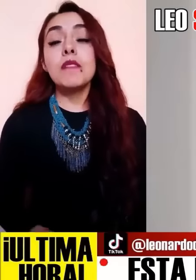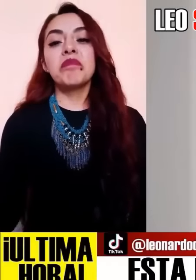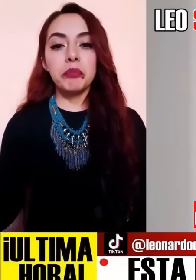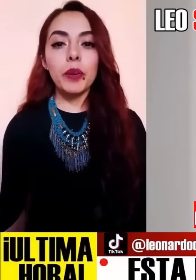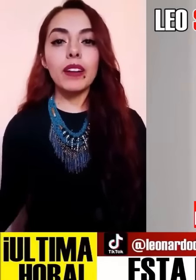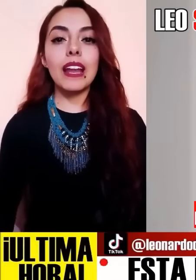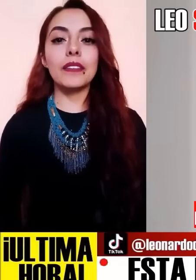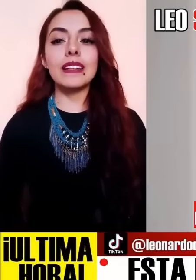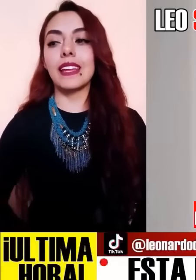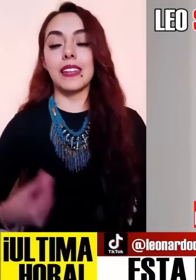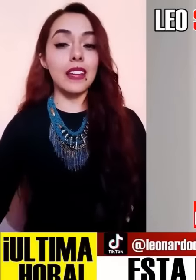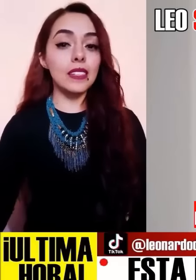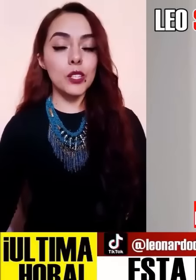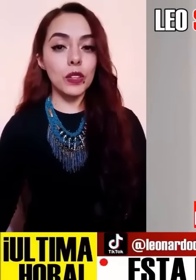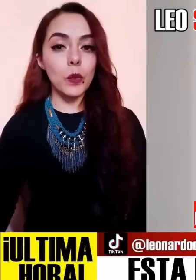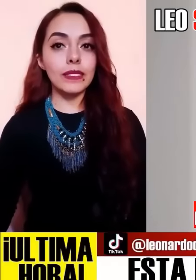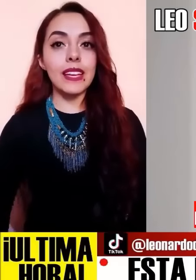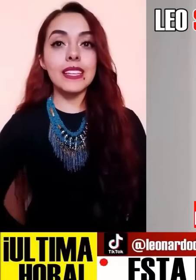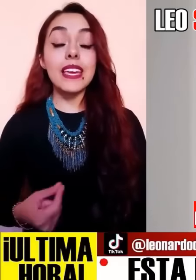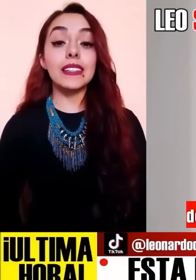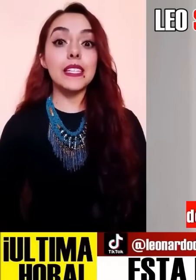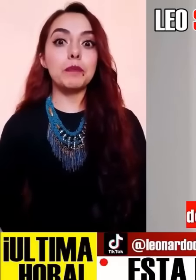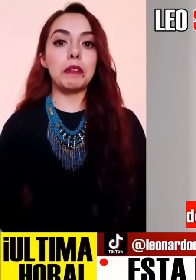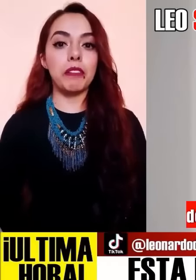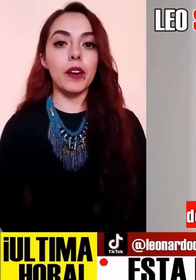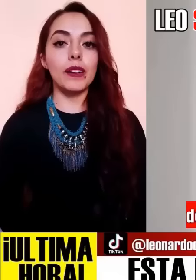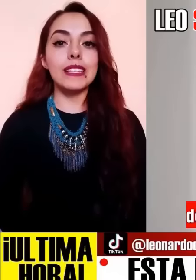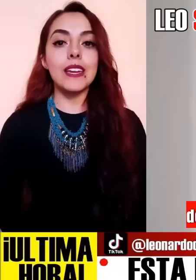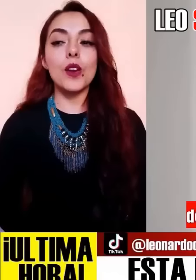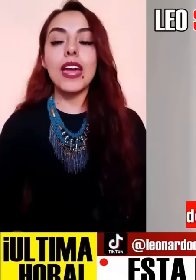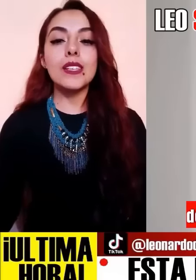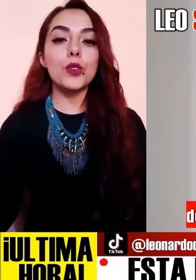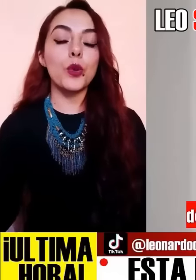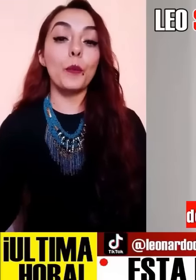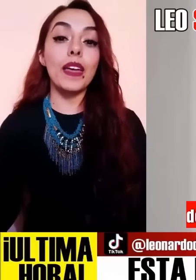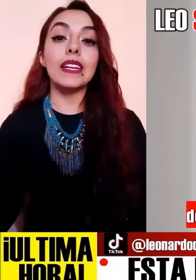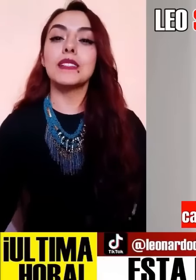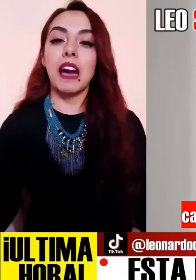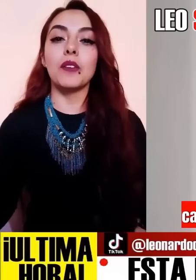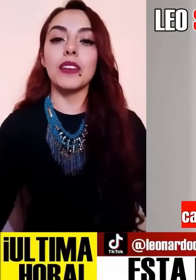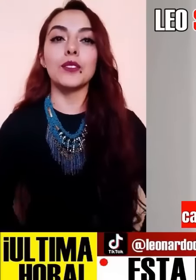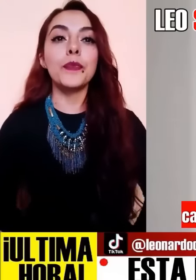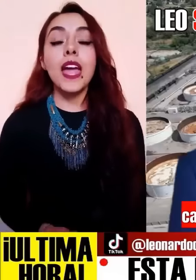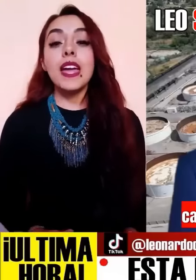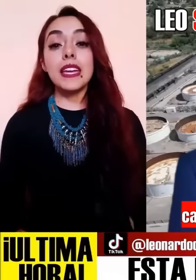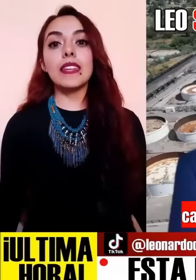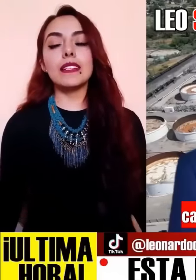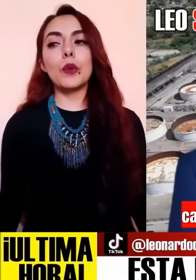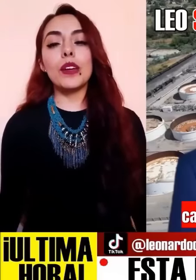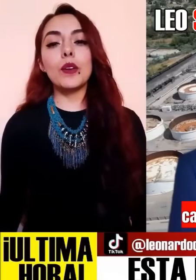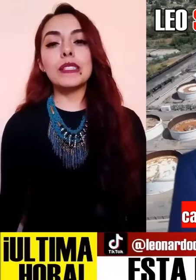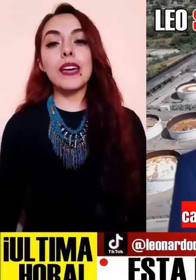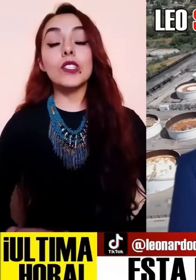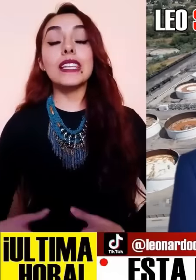desaprovechados por la falta de rendición de cuentas y el despilfarro que hicieron estos compadres carroñeros, y que